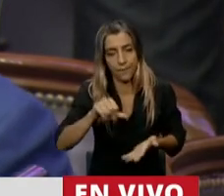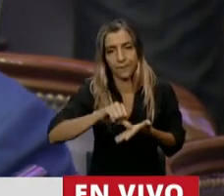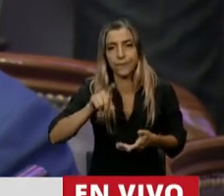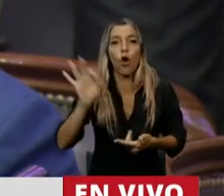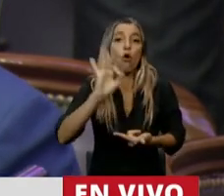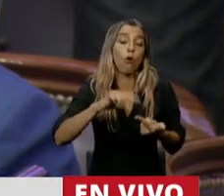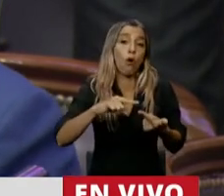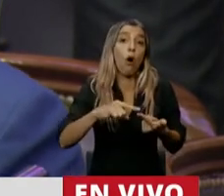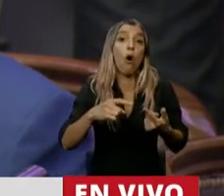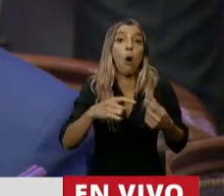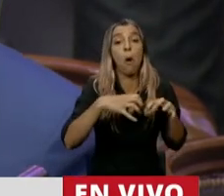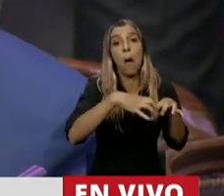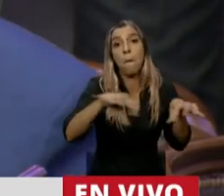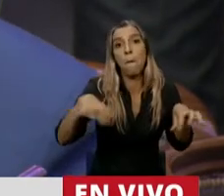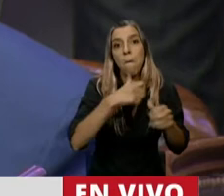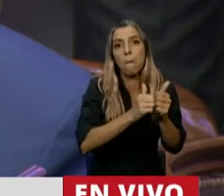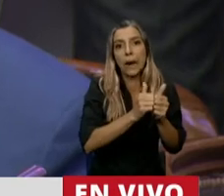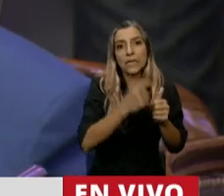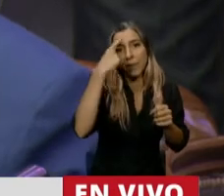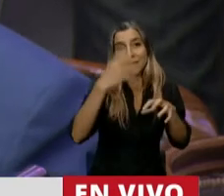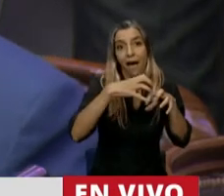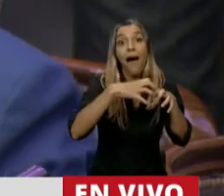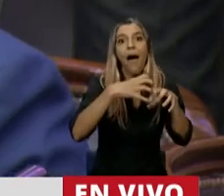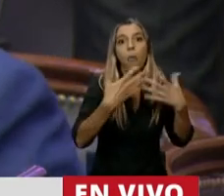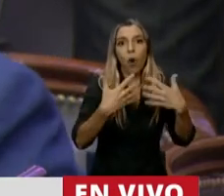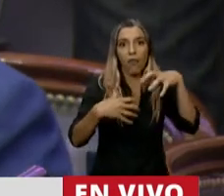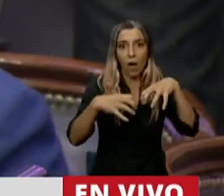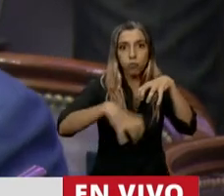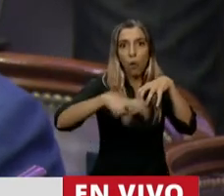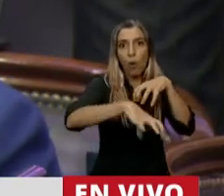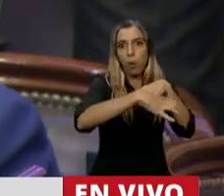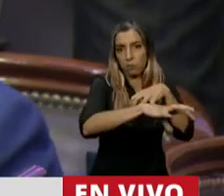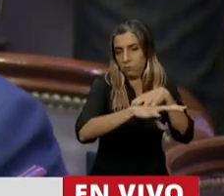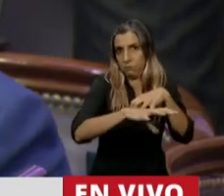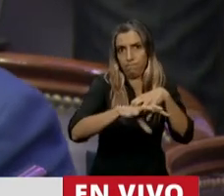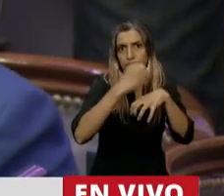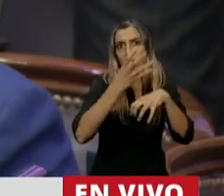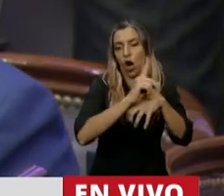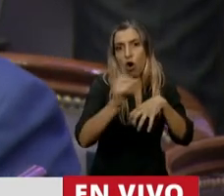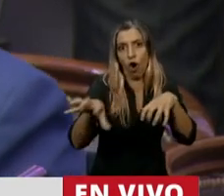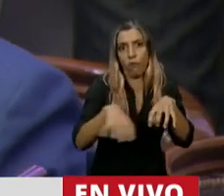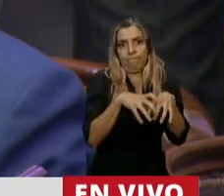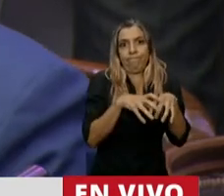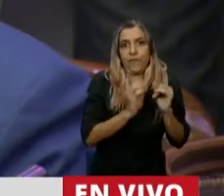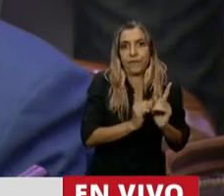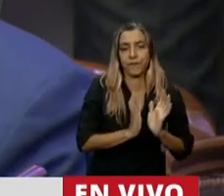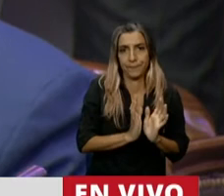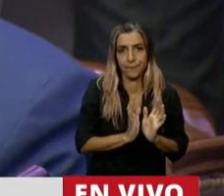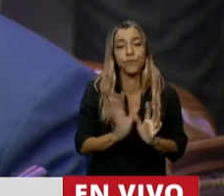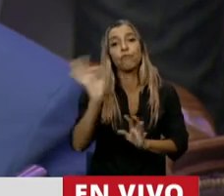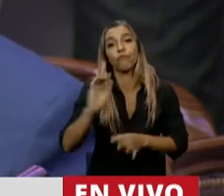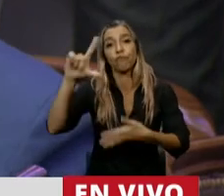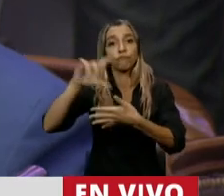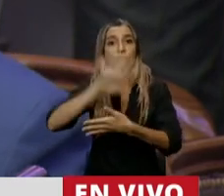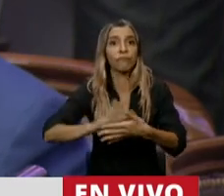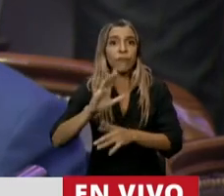expandirse, o si las empresas que están pensando invertir en Latinoamérica por la